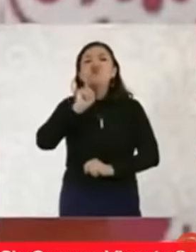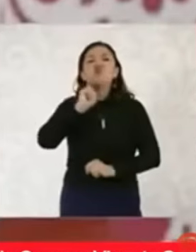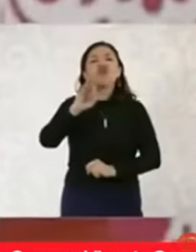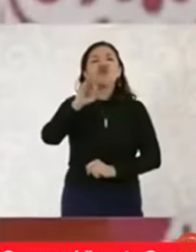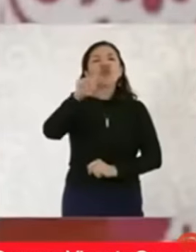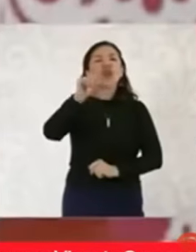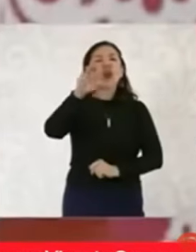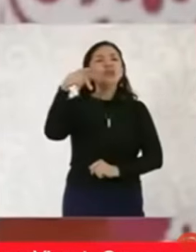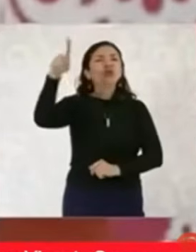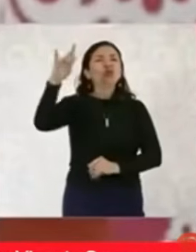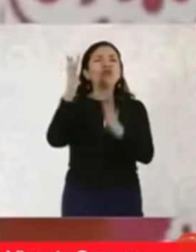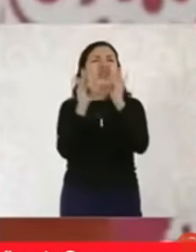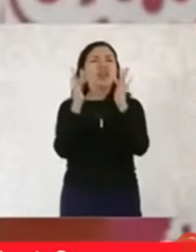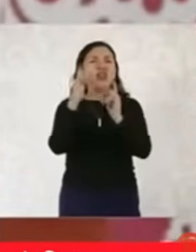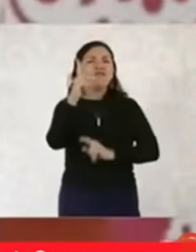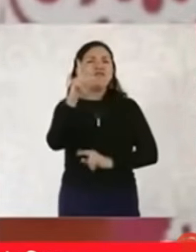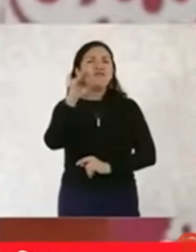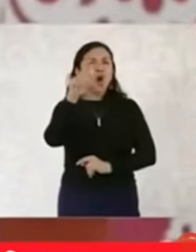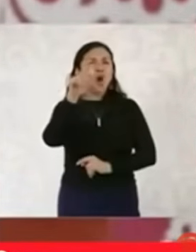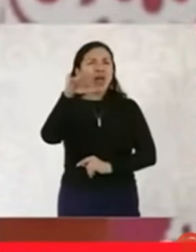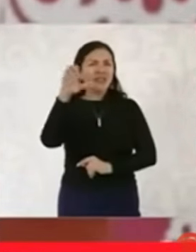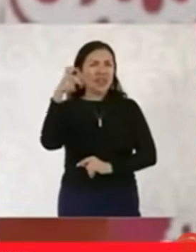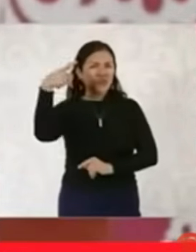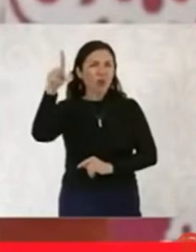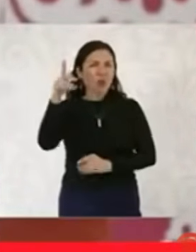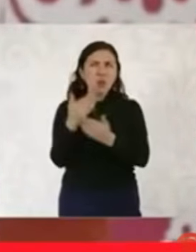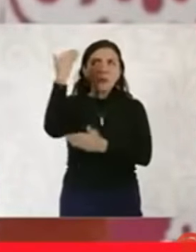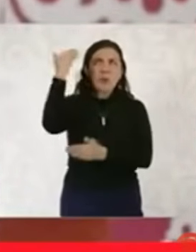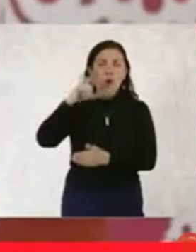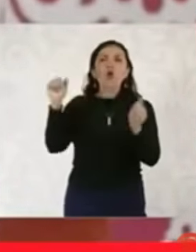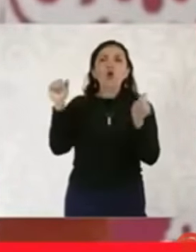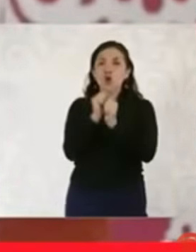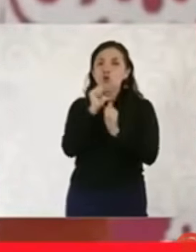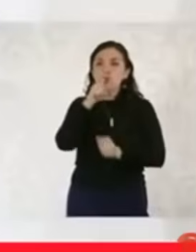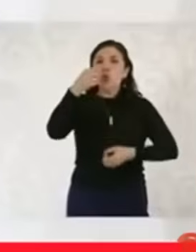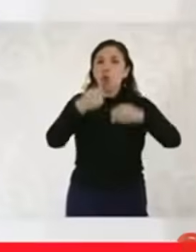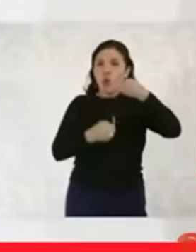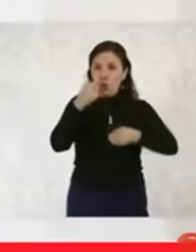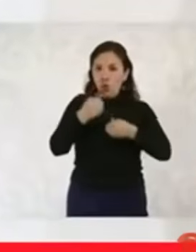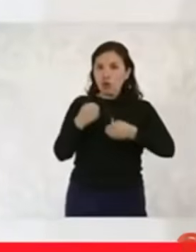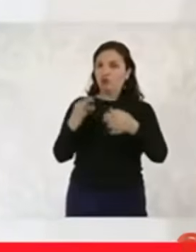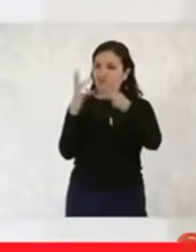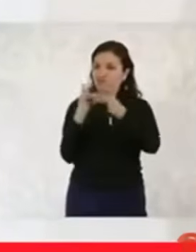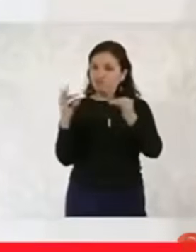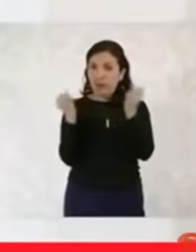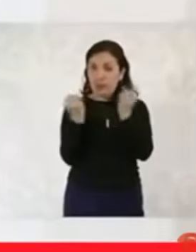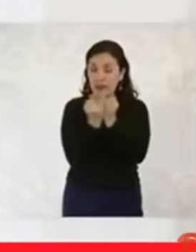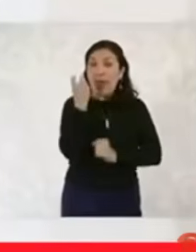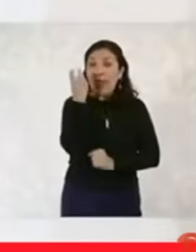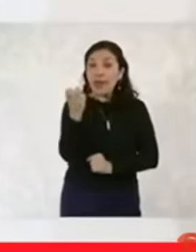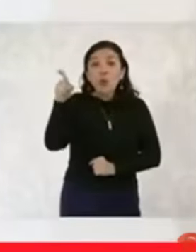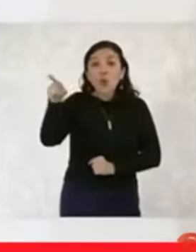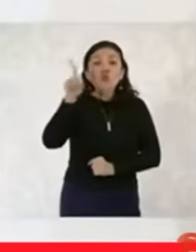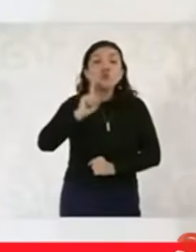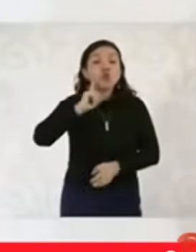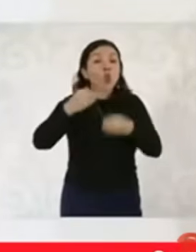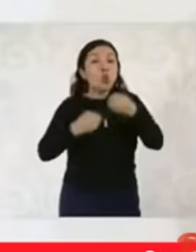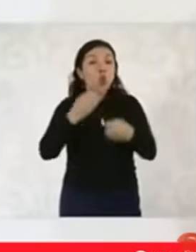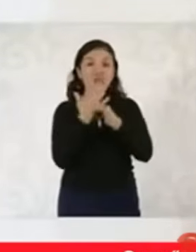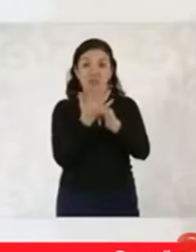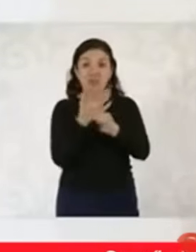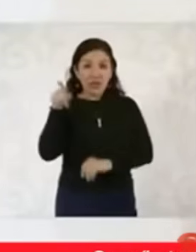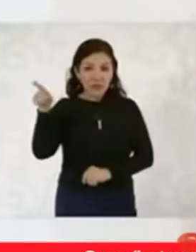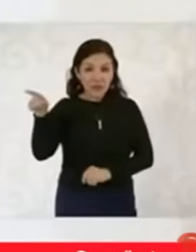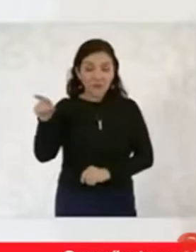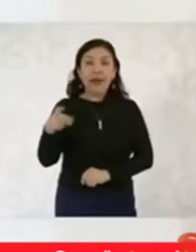Cassés, que ya había sido liberada hacía tiempo, donde incluso intervino la Corte. Entonces, esto es lo que dice la jueza.